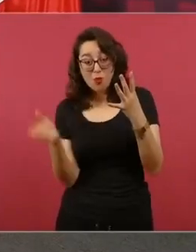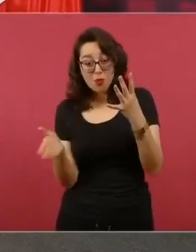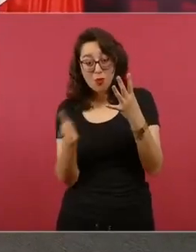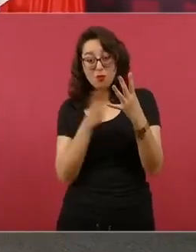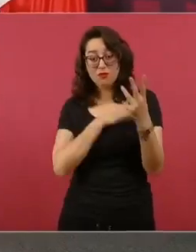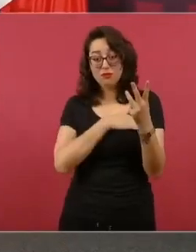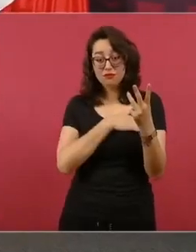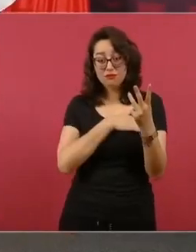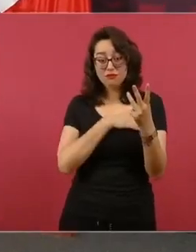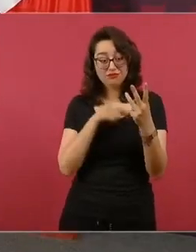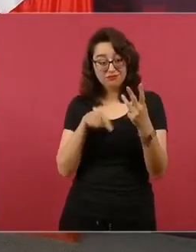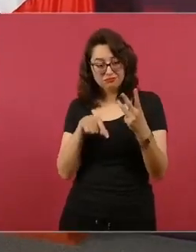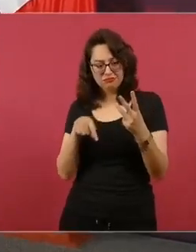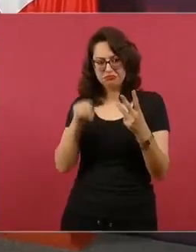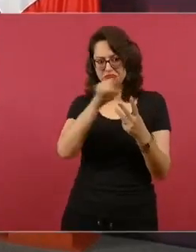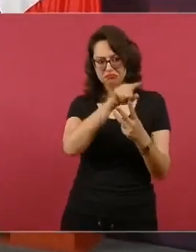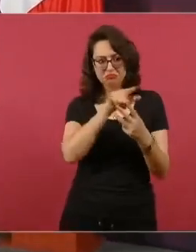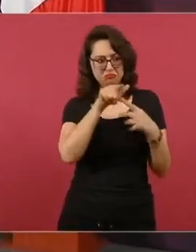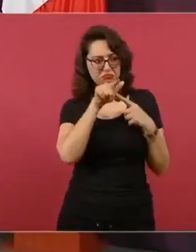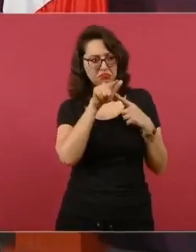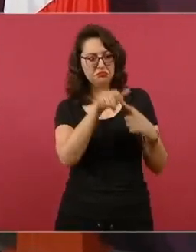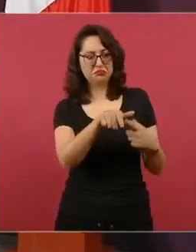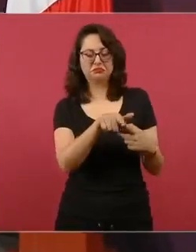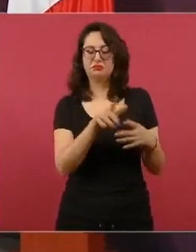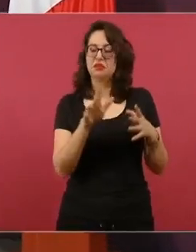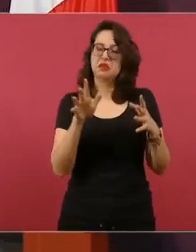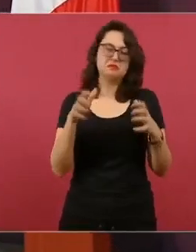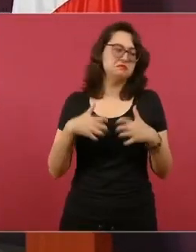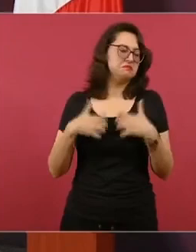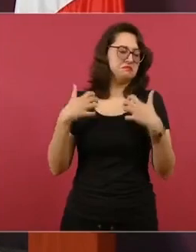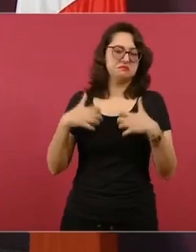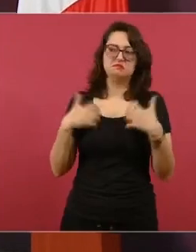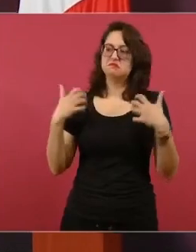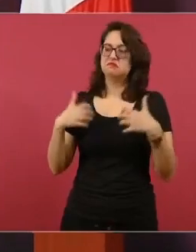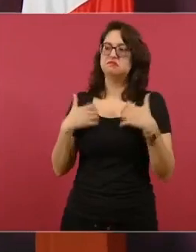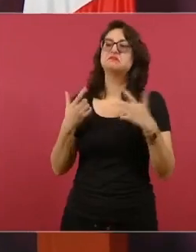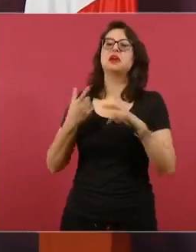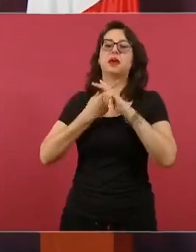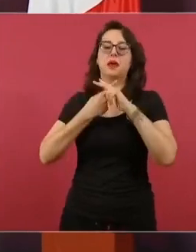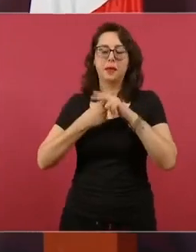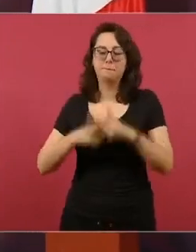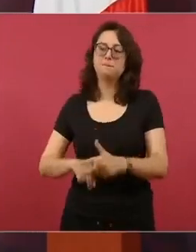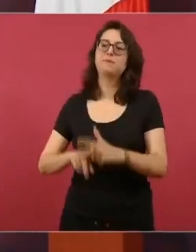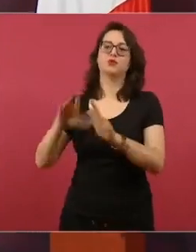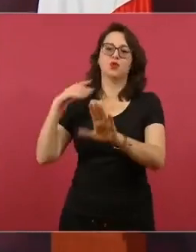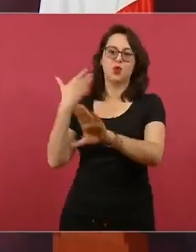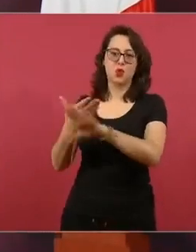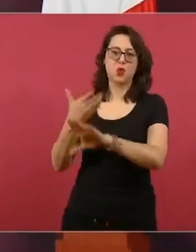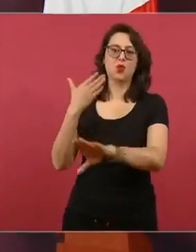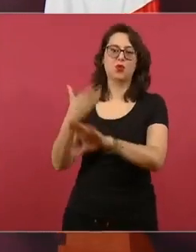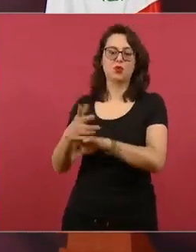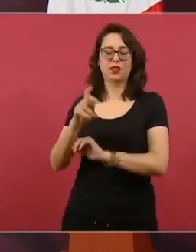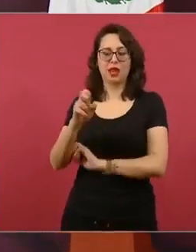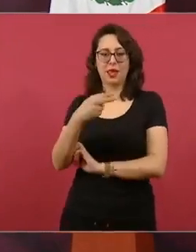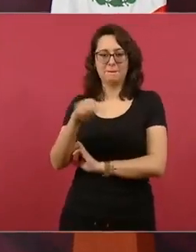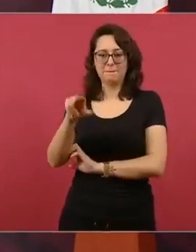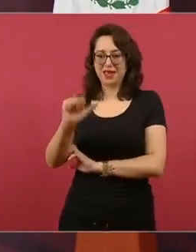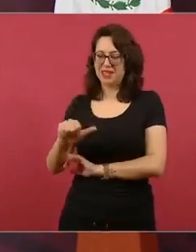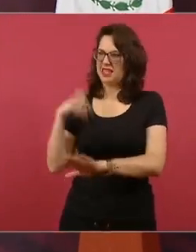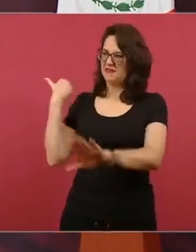y empezaron a cuestionar al gobierno de Peña a través de sus medios, el